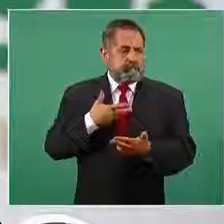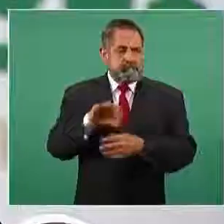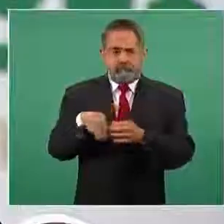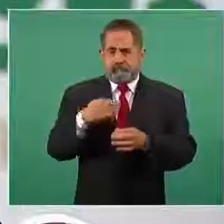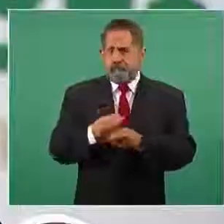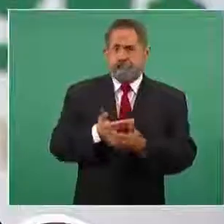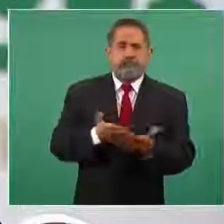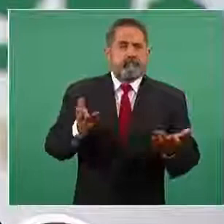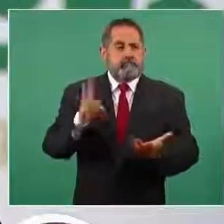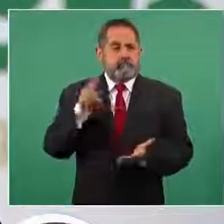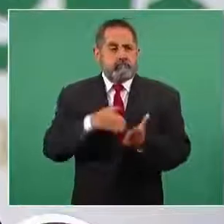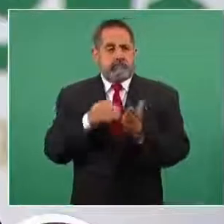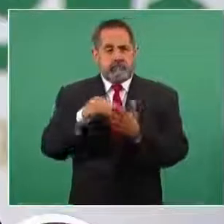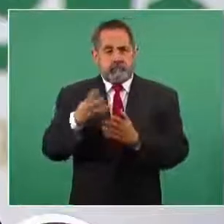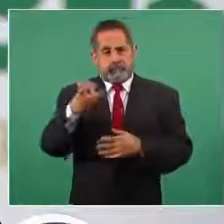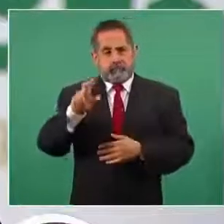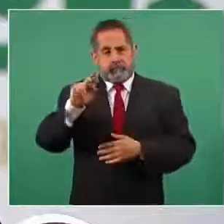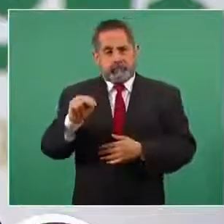de